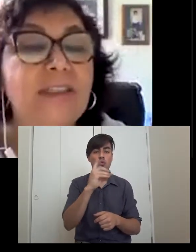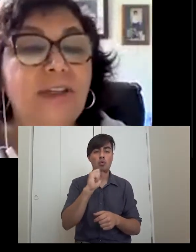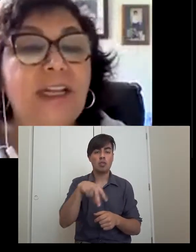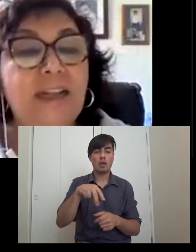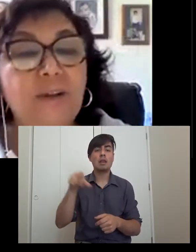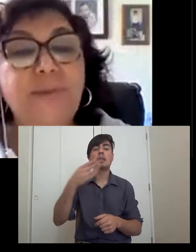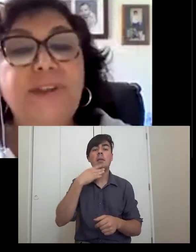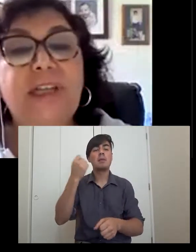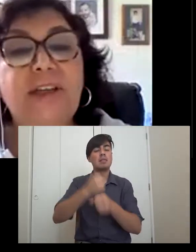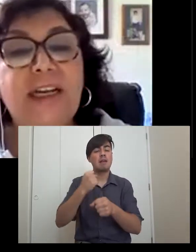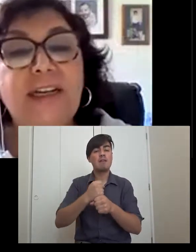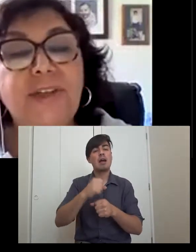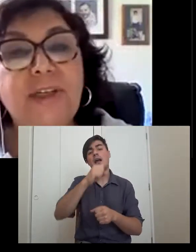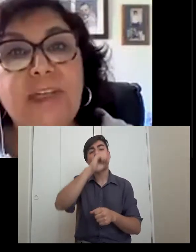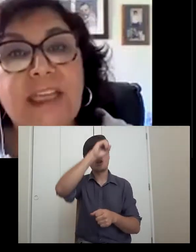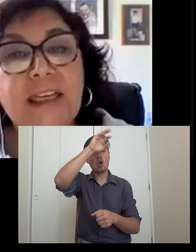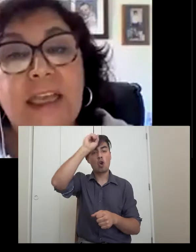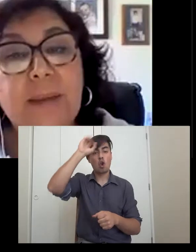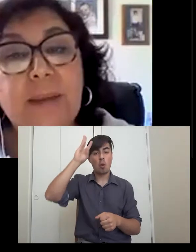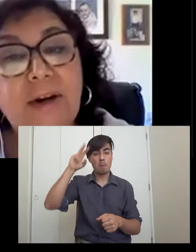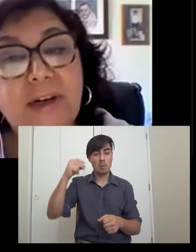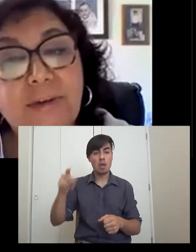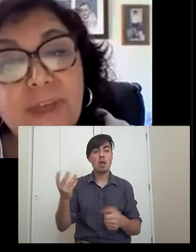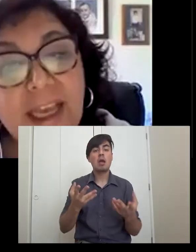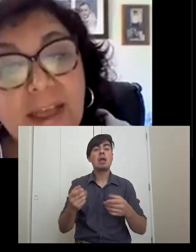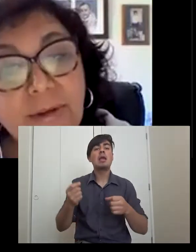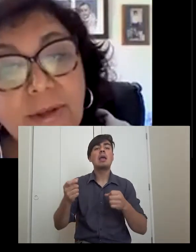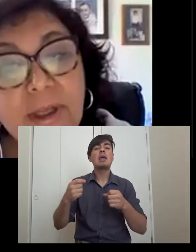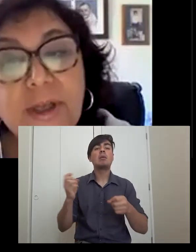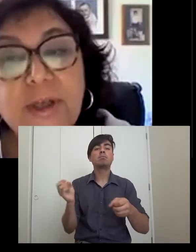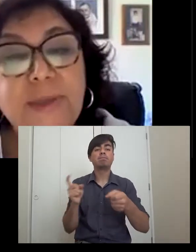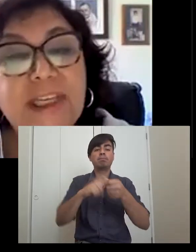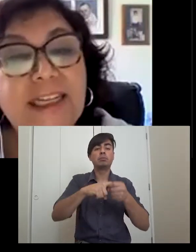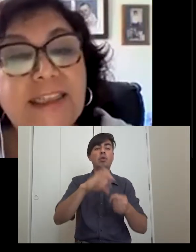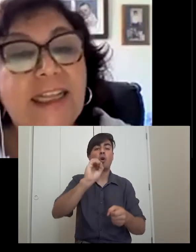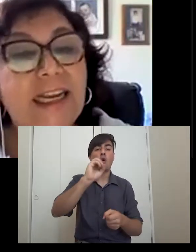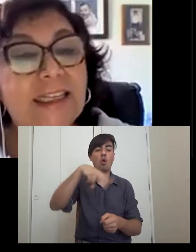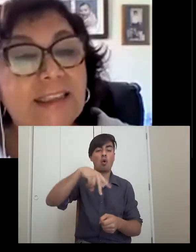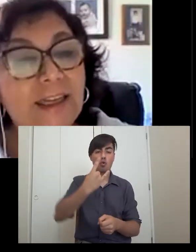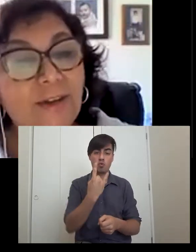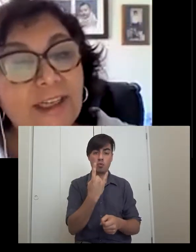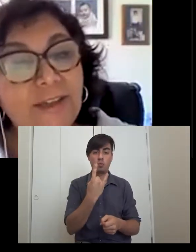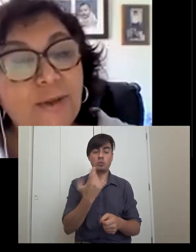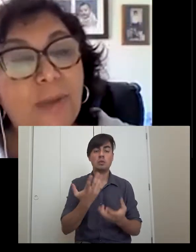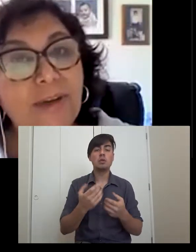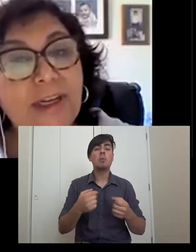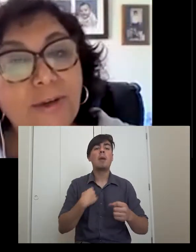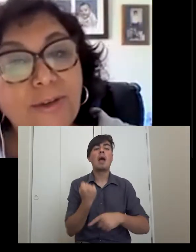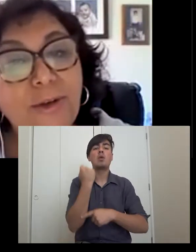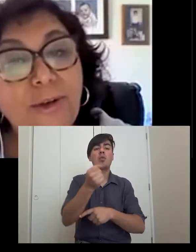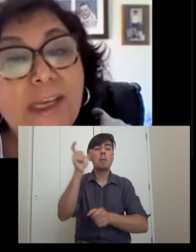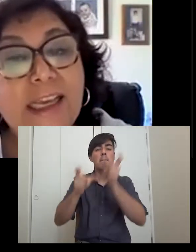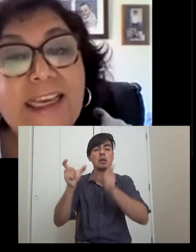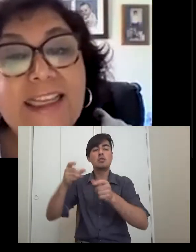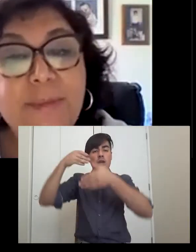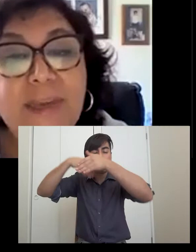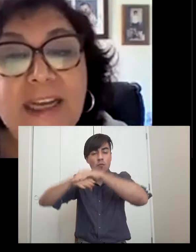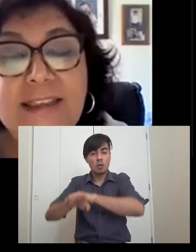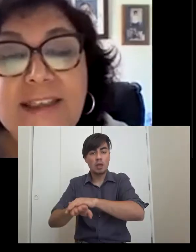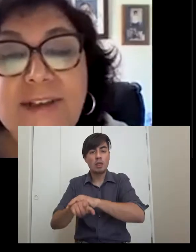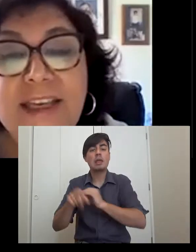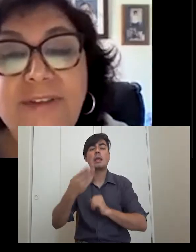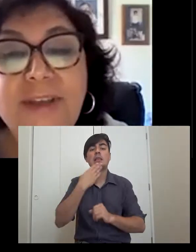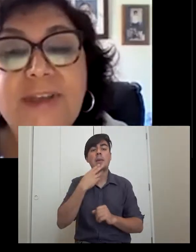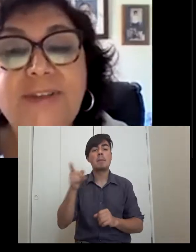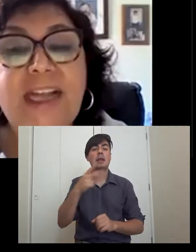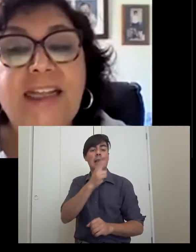como asesor del Alto Comisionado de las Naciones Unidas para los Refugiados, como gerente de la Casa de los Derechos Humanos en Oslo, y también ha